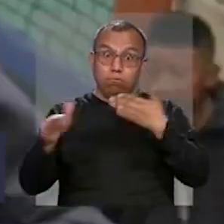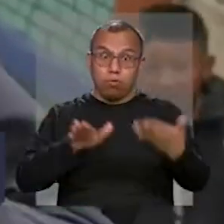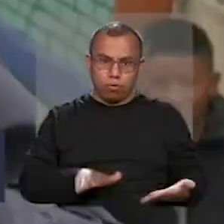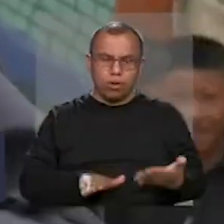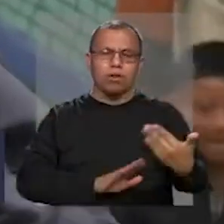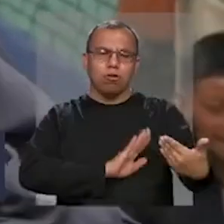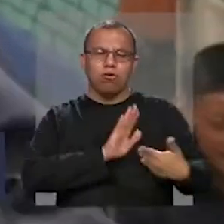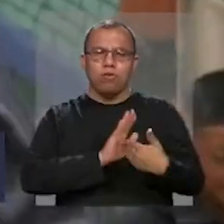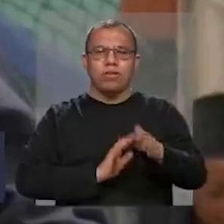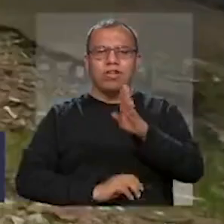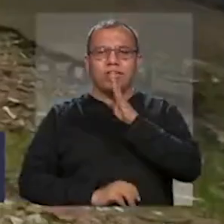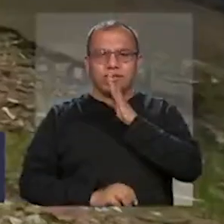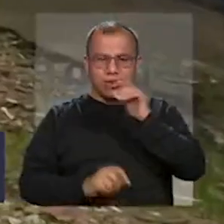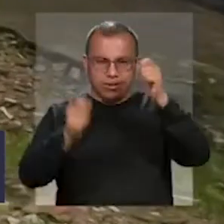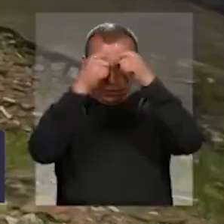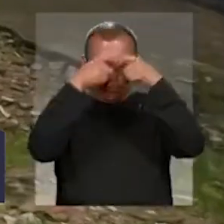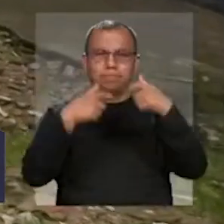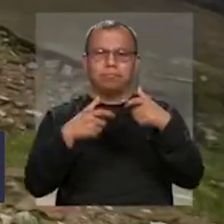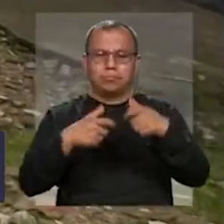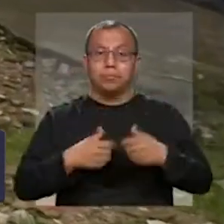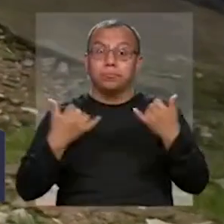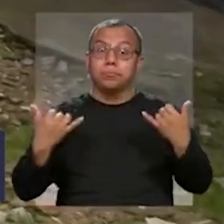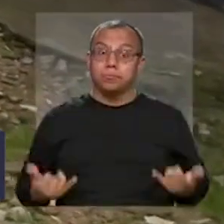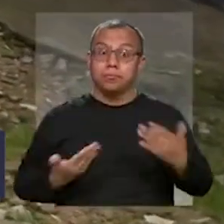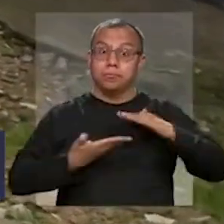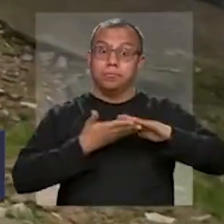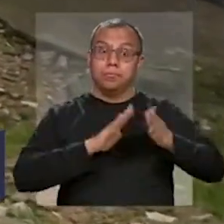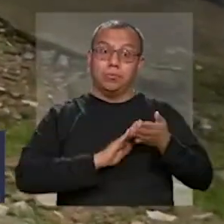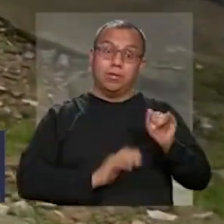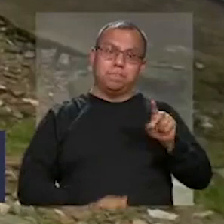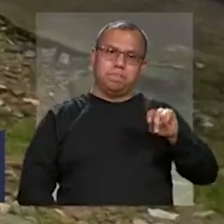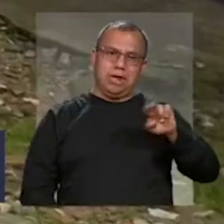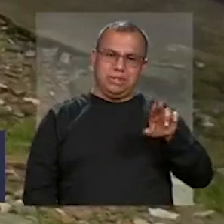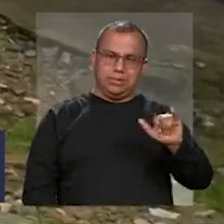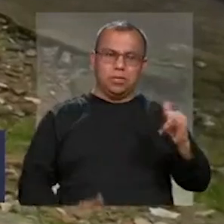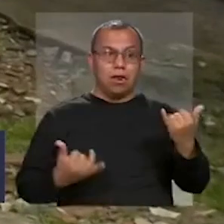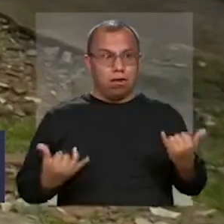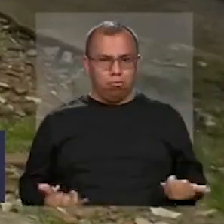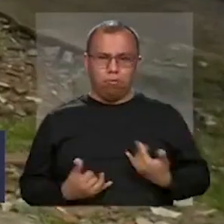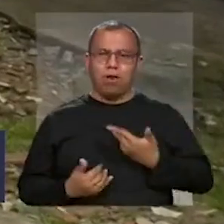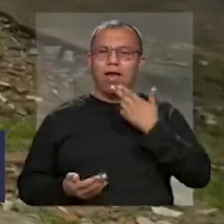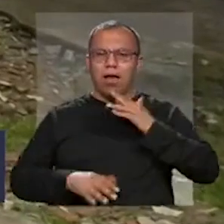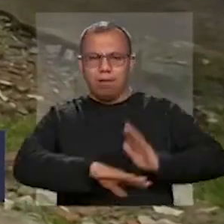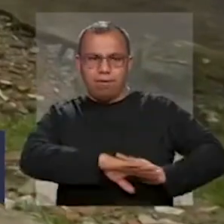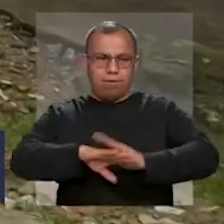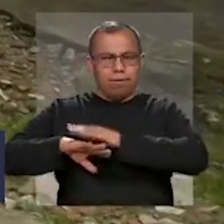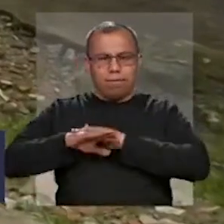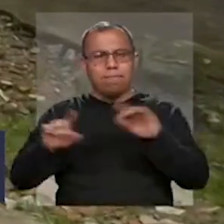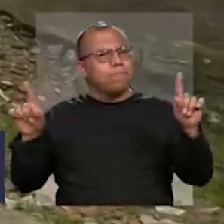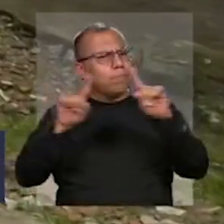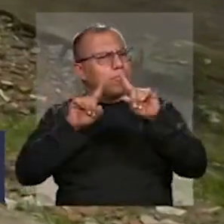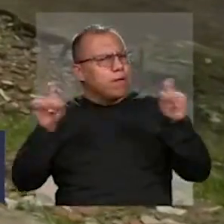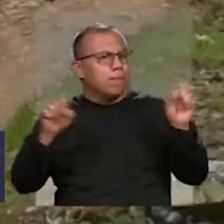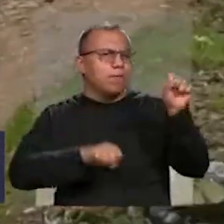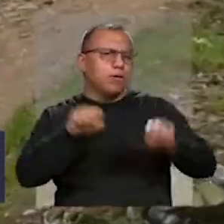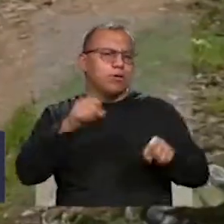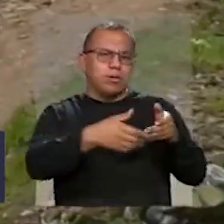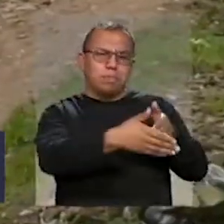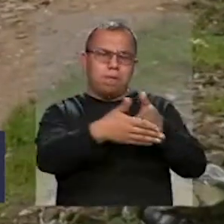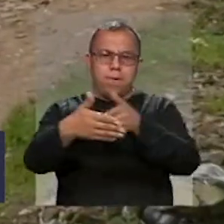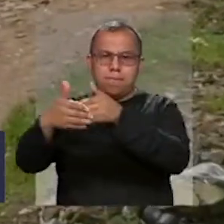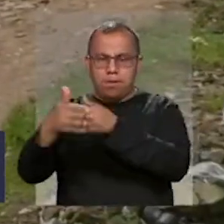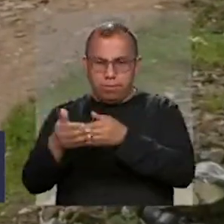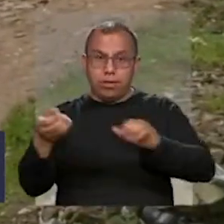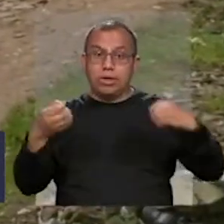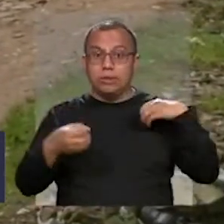es un crimen de Estado. Indepaz informó que para el 2022 se emitió una alerta temprana sobre amenazas a líderes sociales